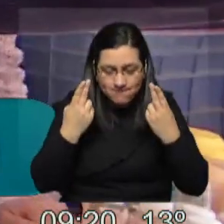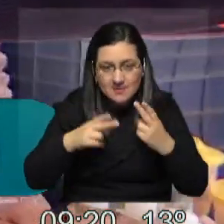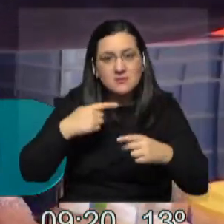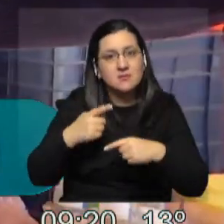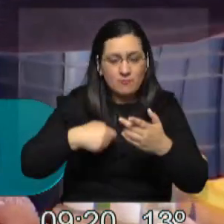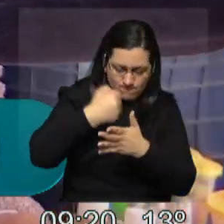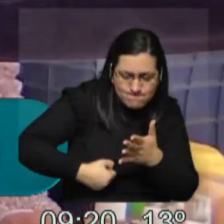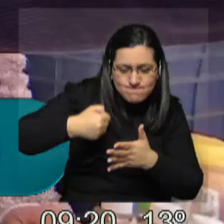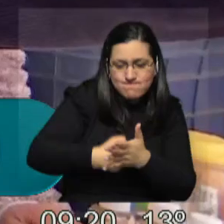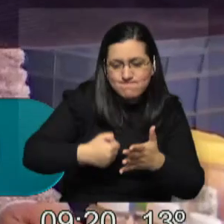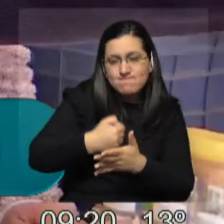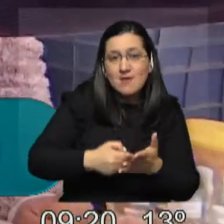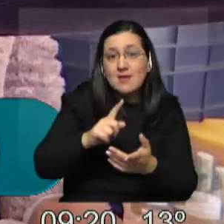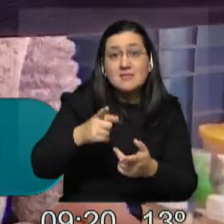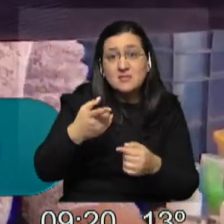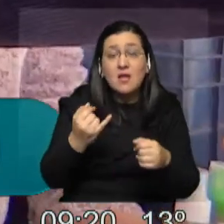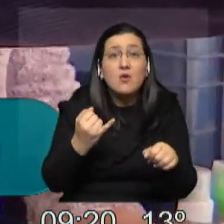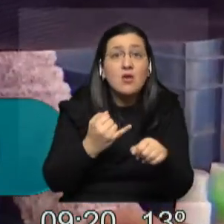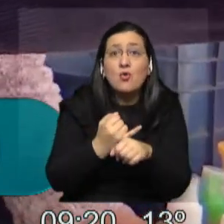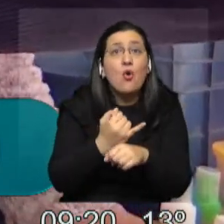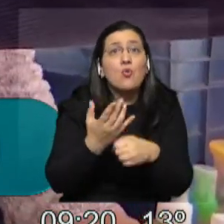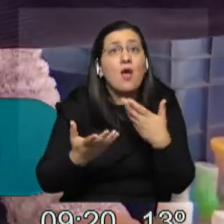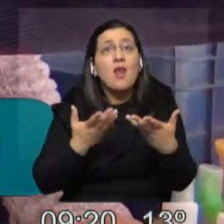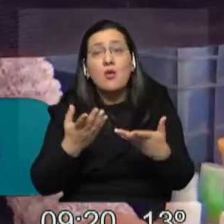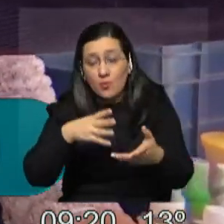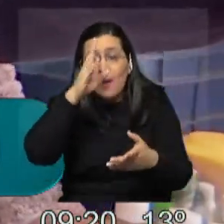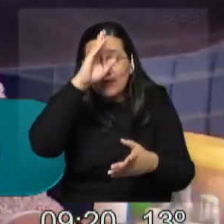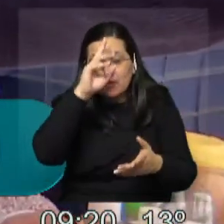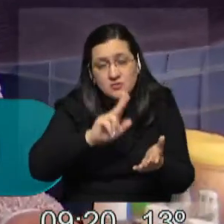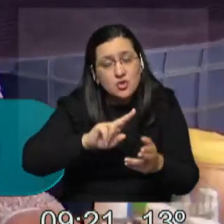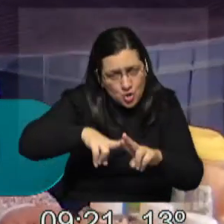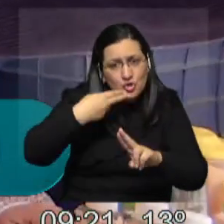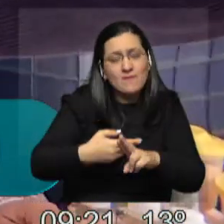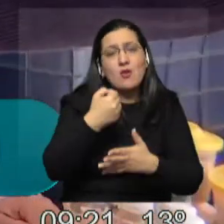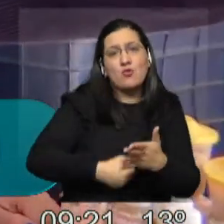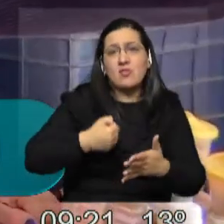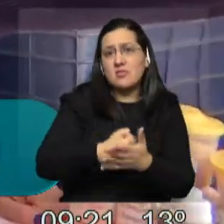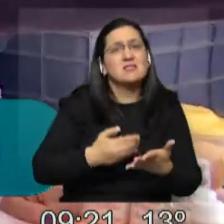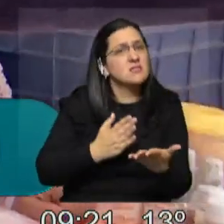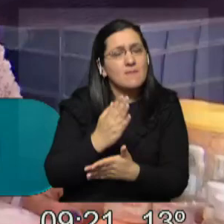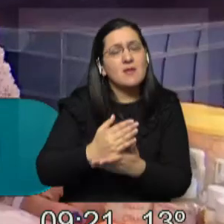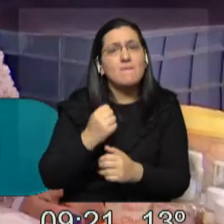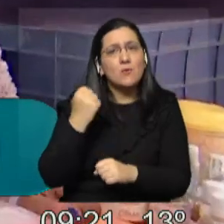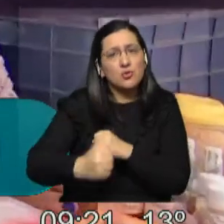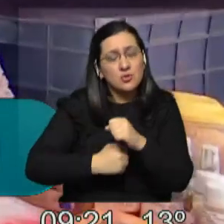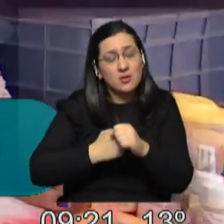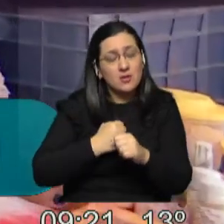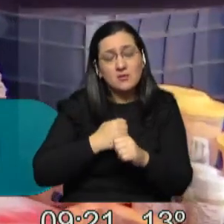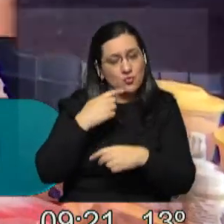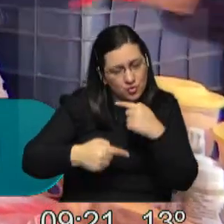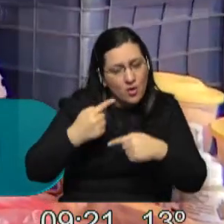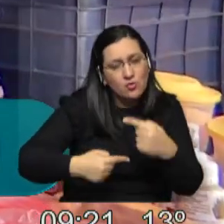si te caes, bueno, aprendés de ese error o de eso que te equivocaste o lo que fuera, pero te levantás y seguís. Es no